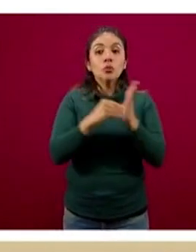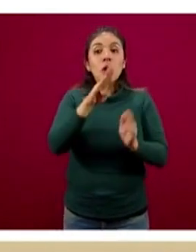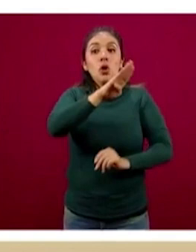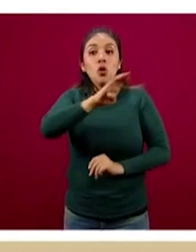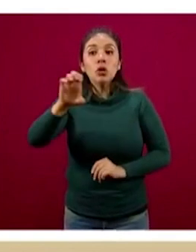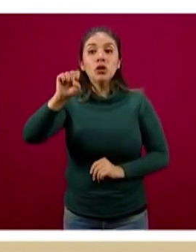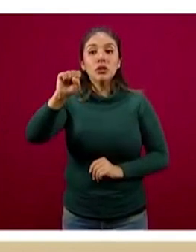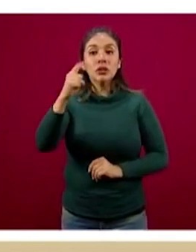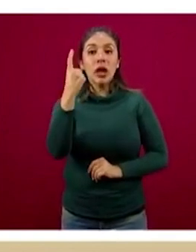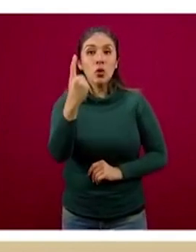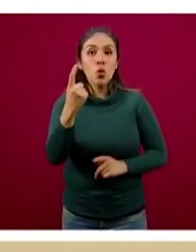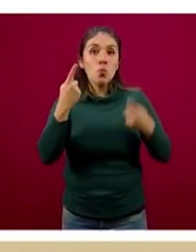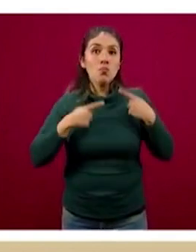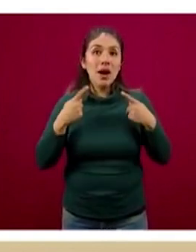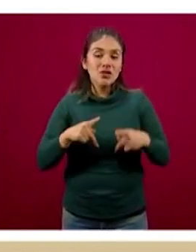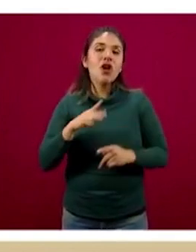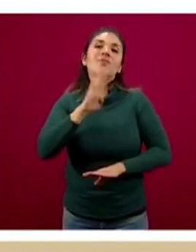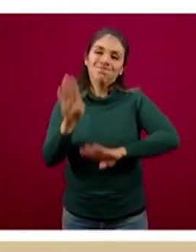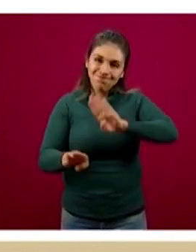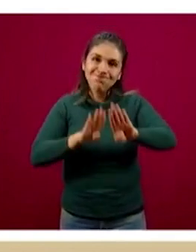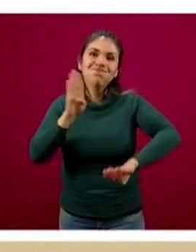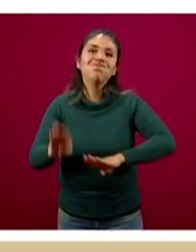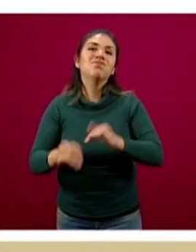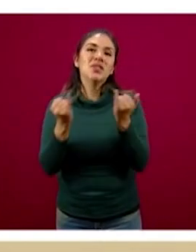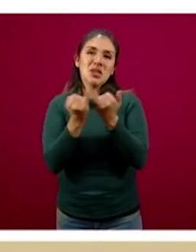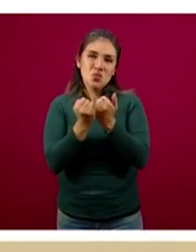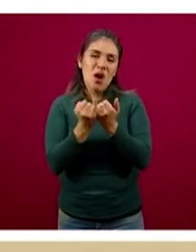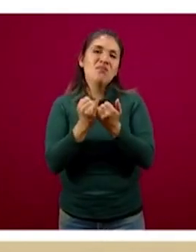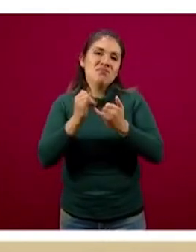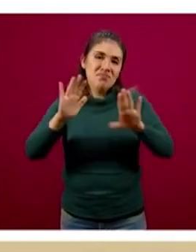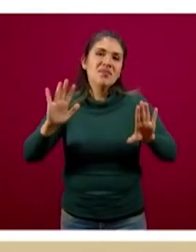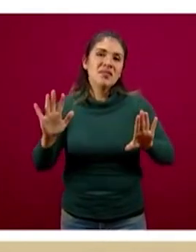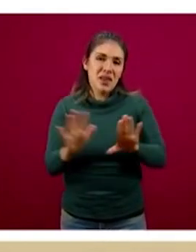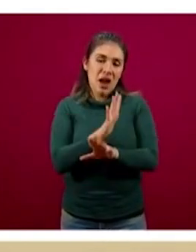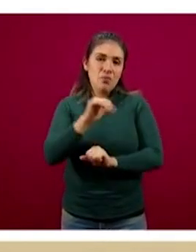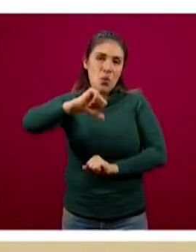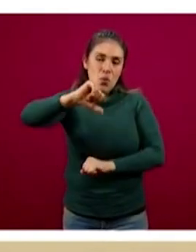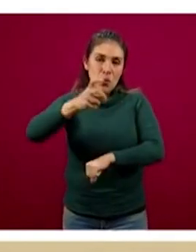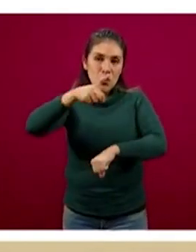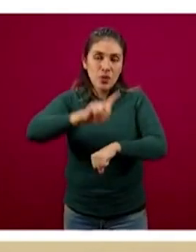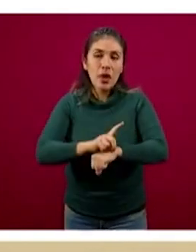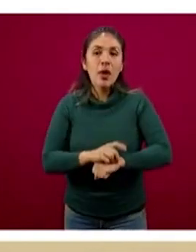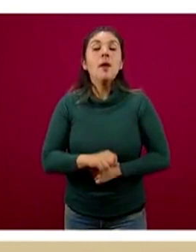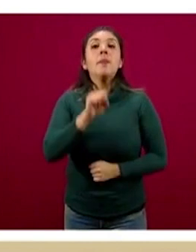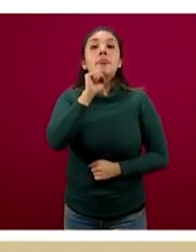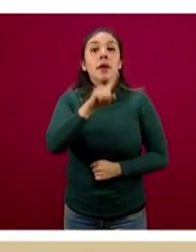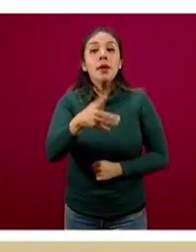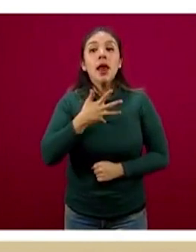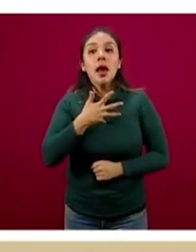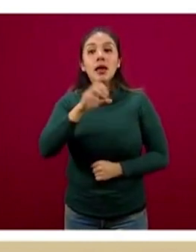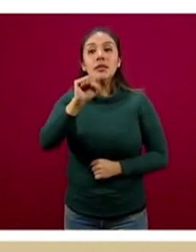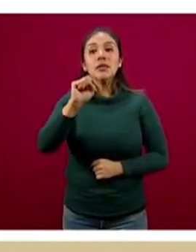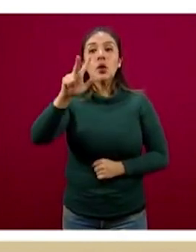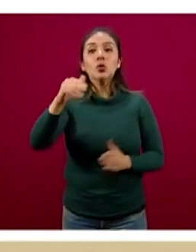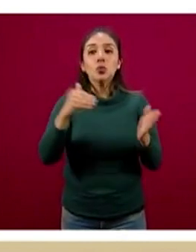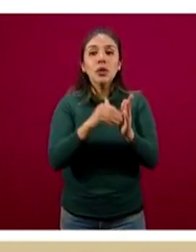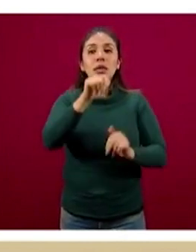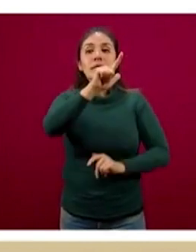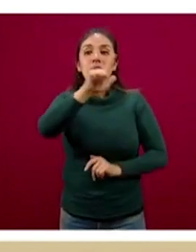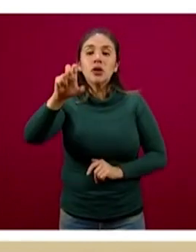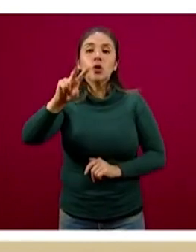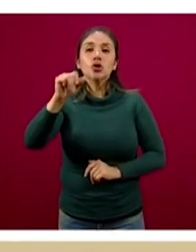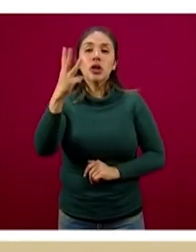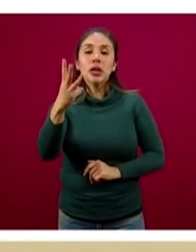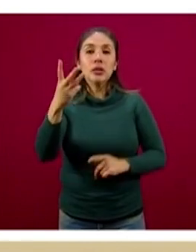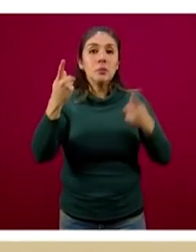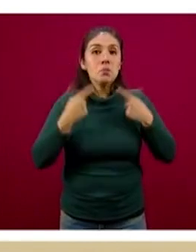2.961 las defunciones también que se actualizan para el día de hoy también se tienen 68 mil 783